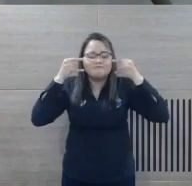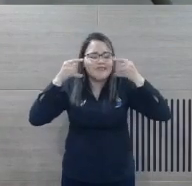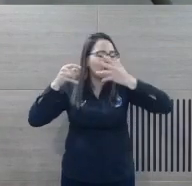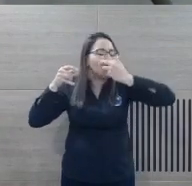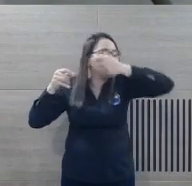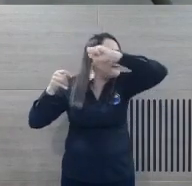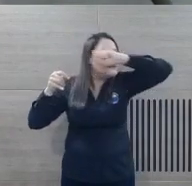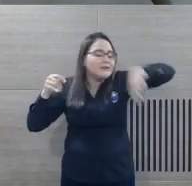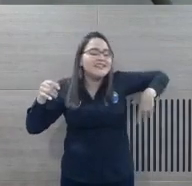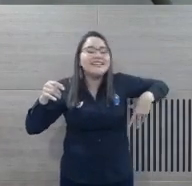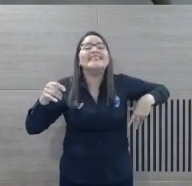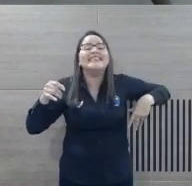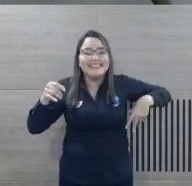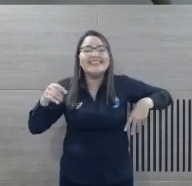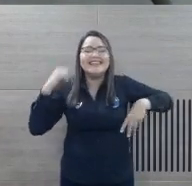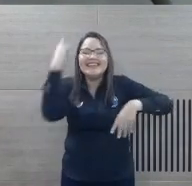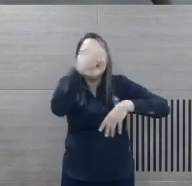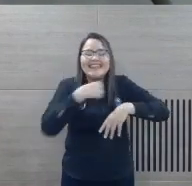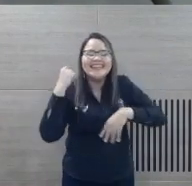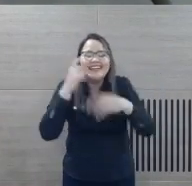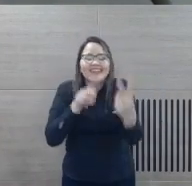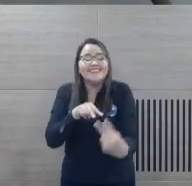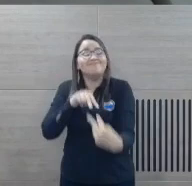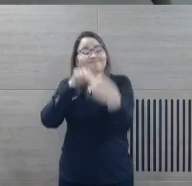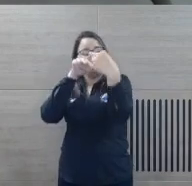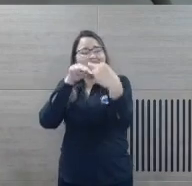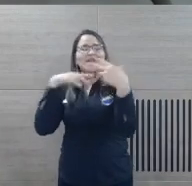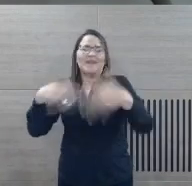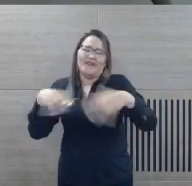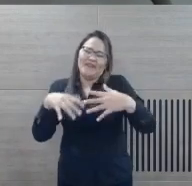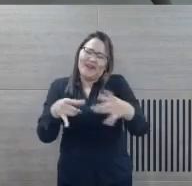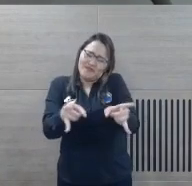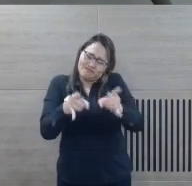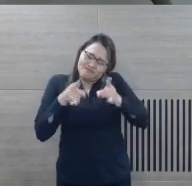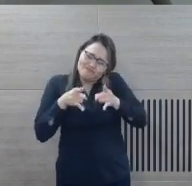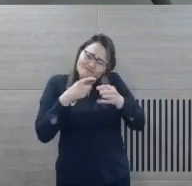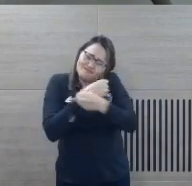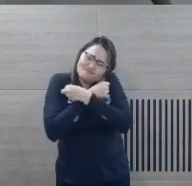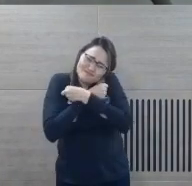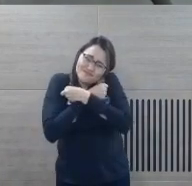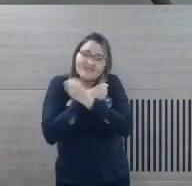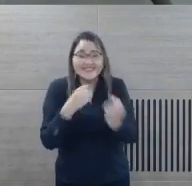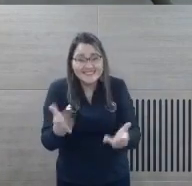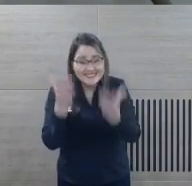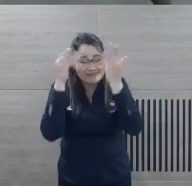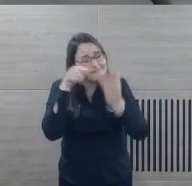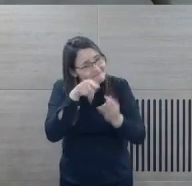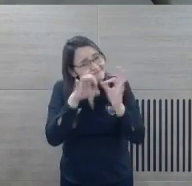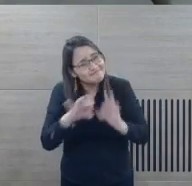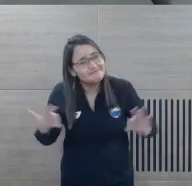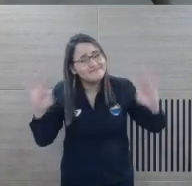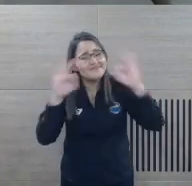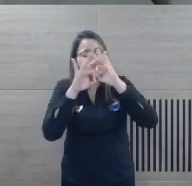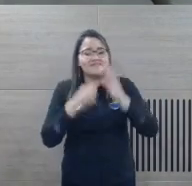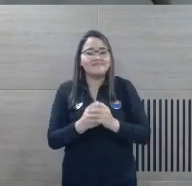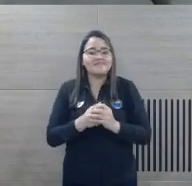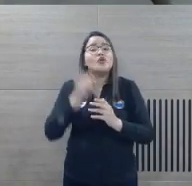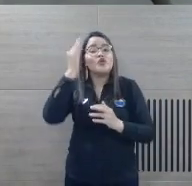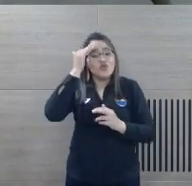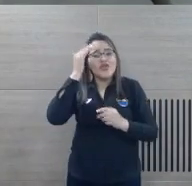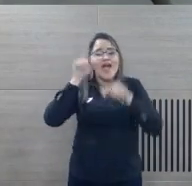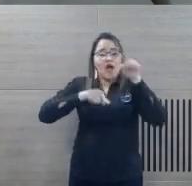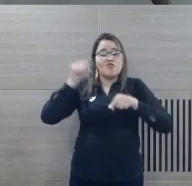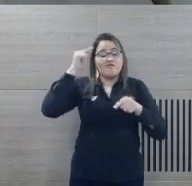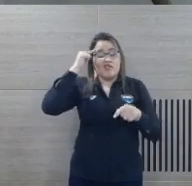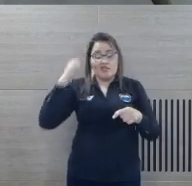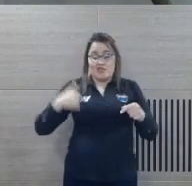relaciones humanas y las interacciones humanas reales y verdaderas. Todos quisieran tener 1 millón de amigos y 1 millón de seguidores en Facebook y 1 millón de